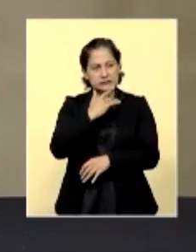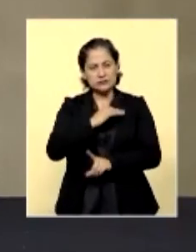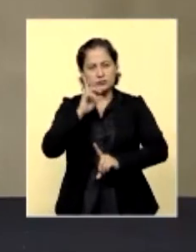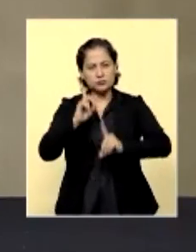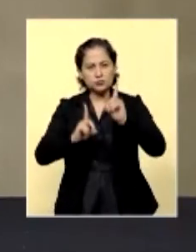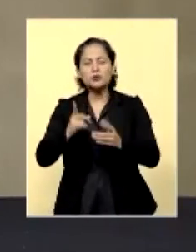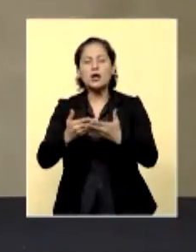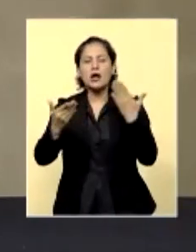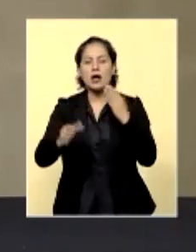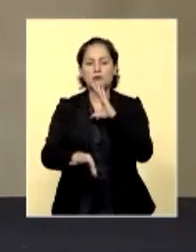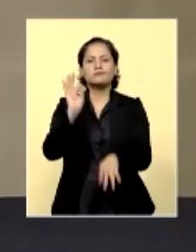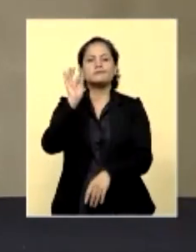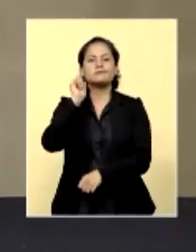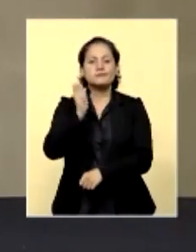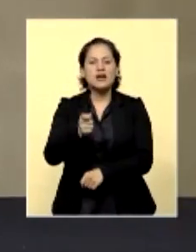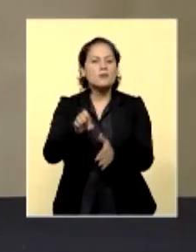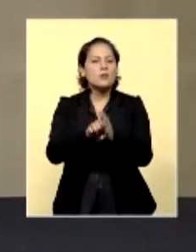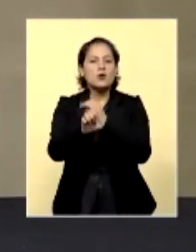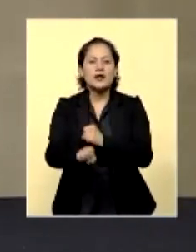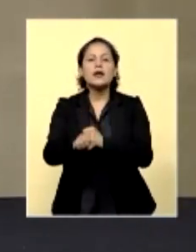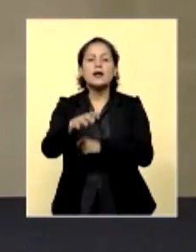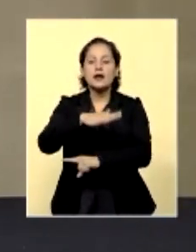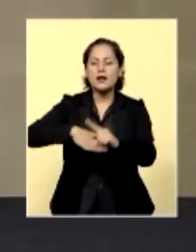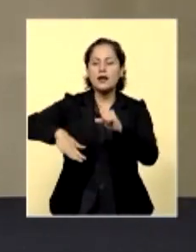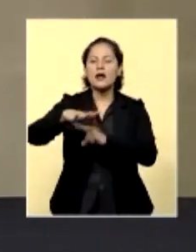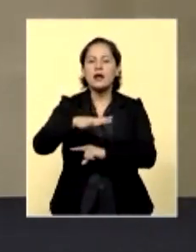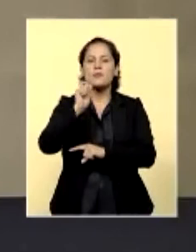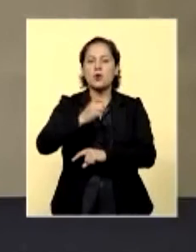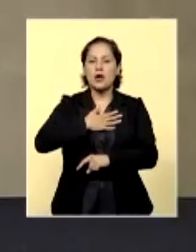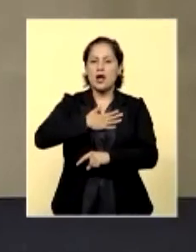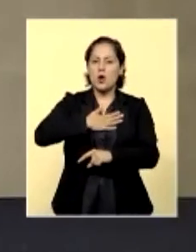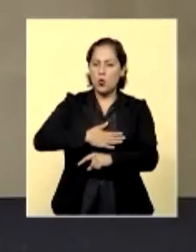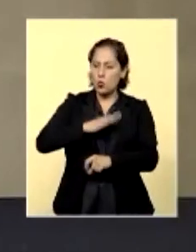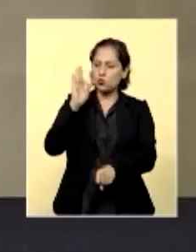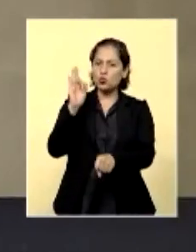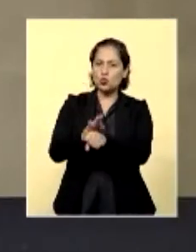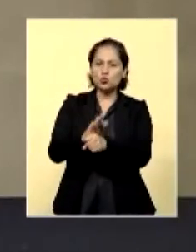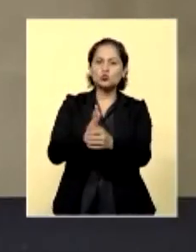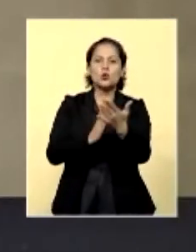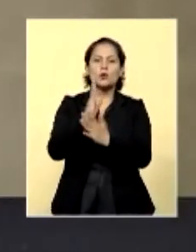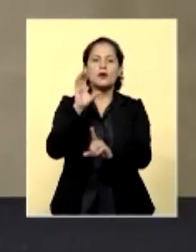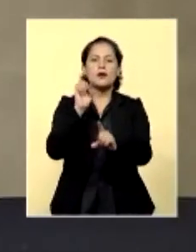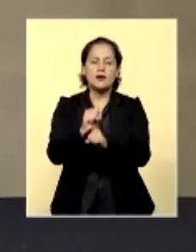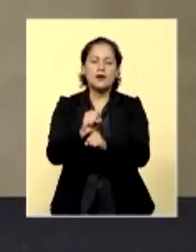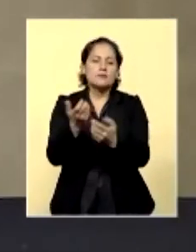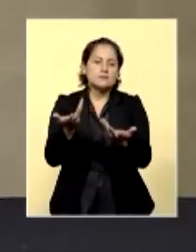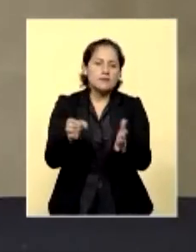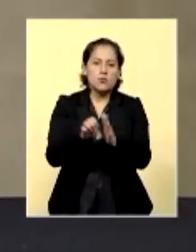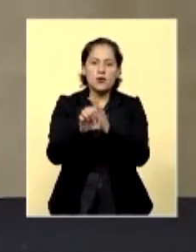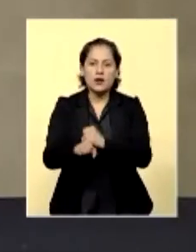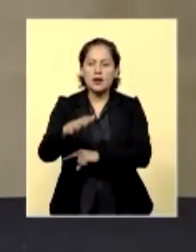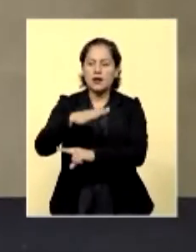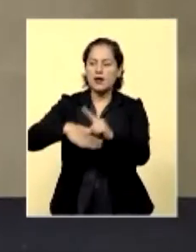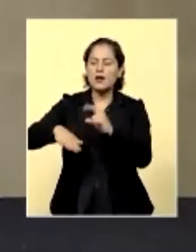principalmente las cuestiones estructurales relacionadas con el acceso a la justicia ambiental, dadas las particularidades asociadas